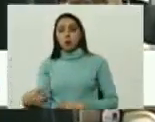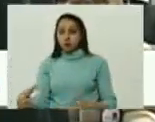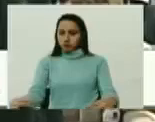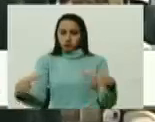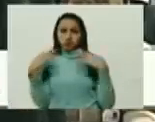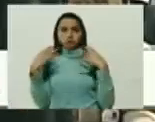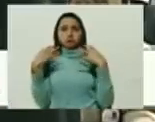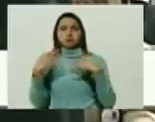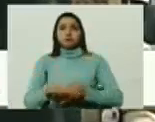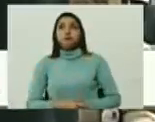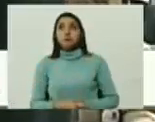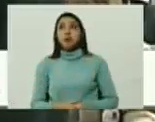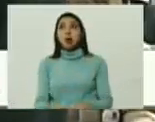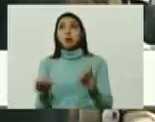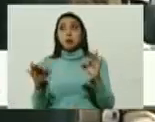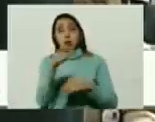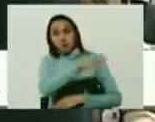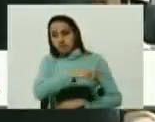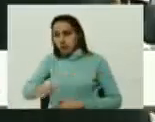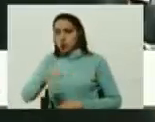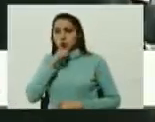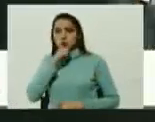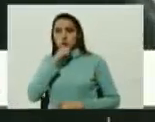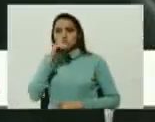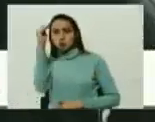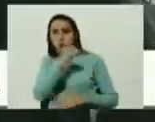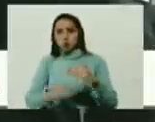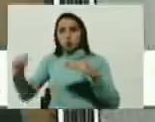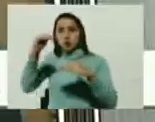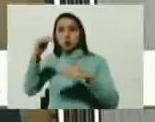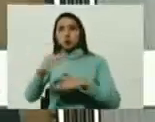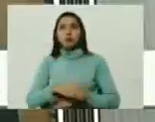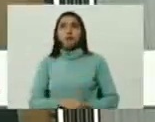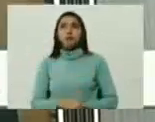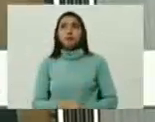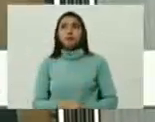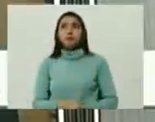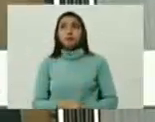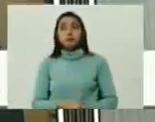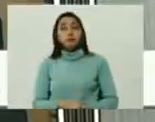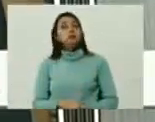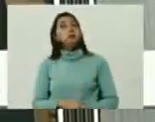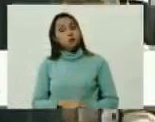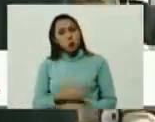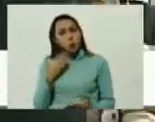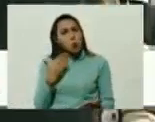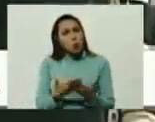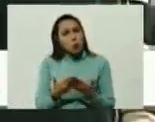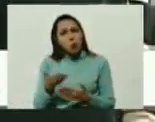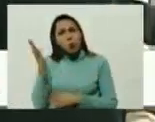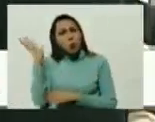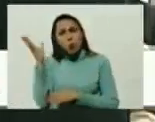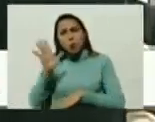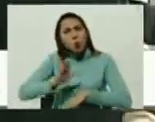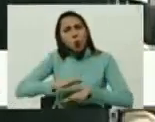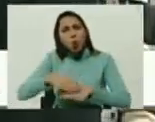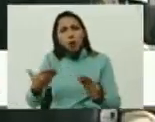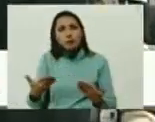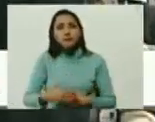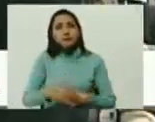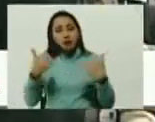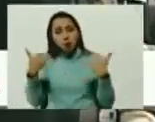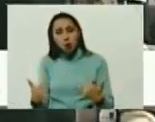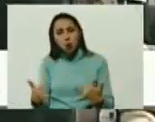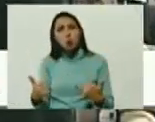manera muy especial compañera adulta y adultos mayores he solicitado este derecho de palabra en este